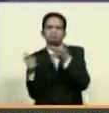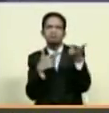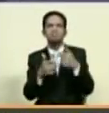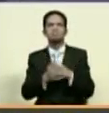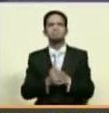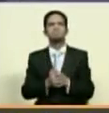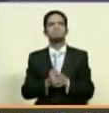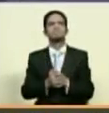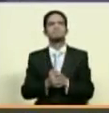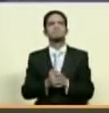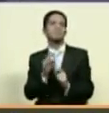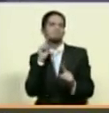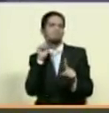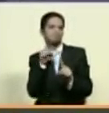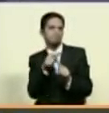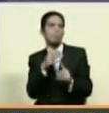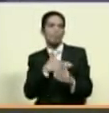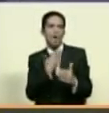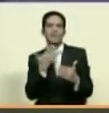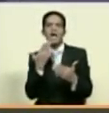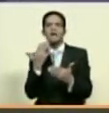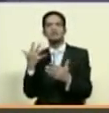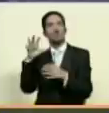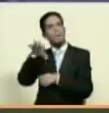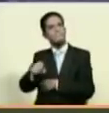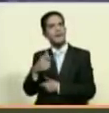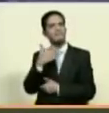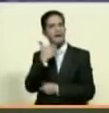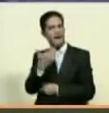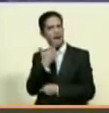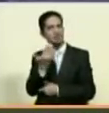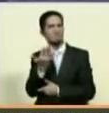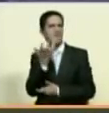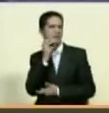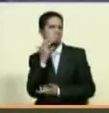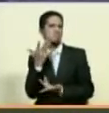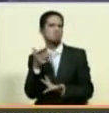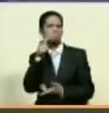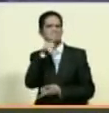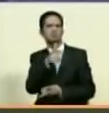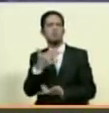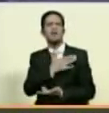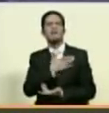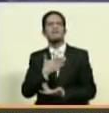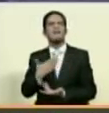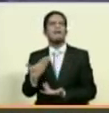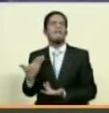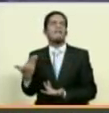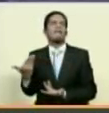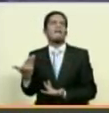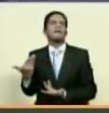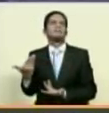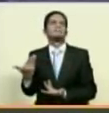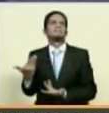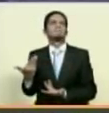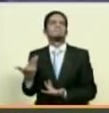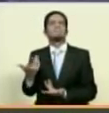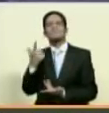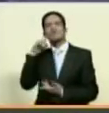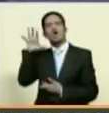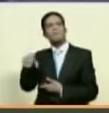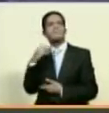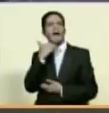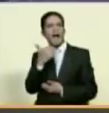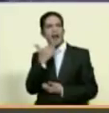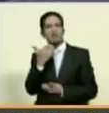el propósito de adquirir las cosas que hagan falta. Él ponía algunos ejemplos específicos, quizás una persona que necesite un repuesto lo podrá